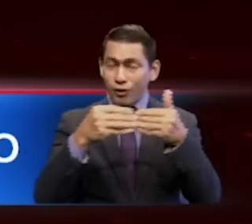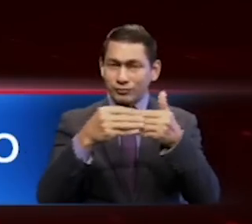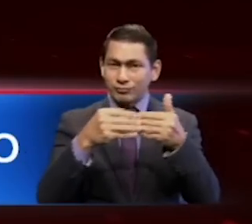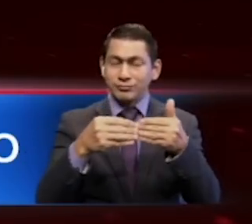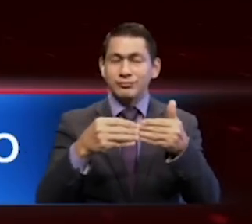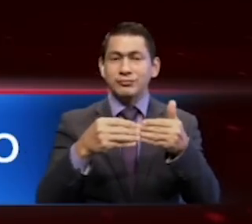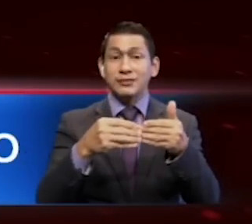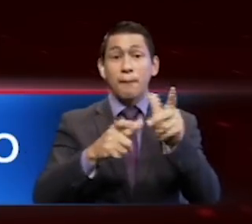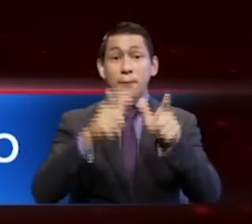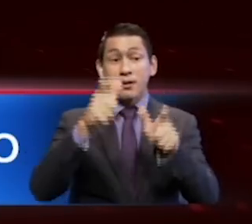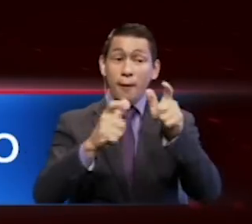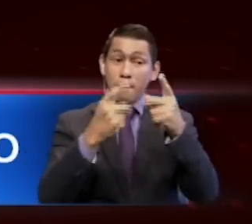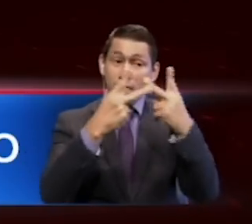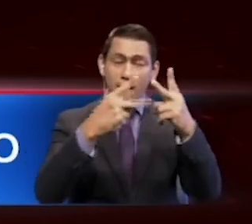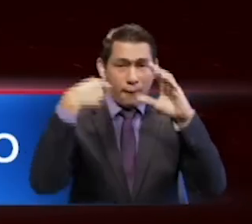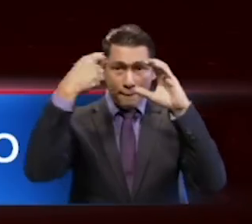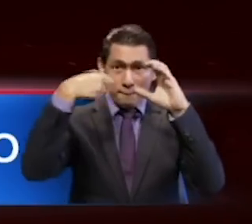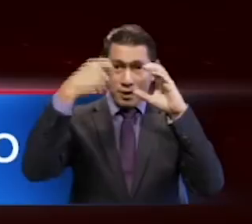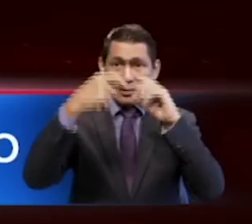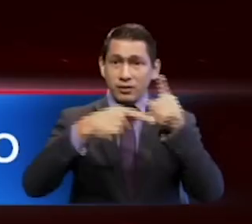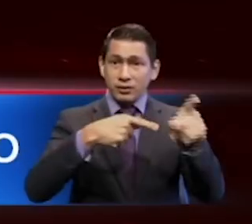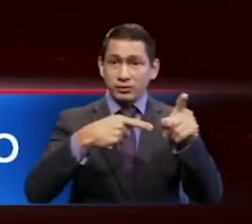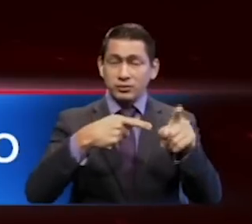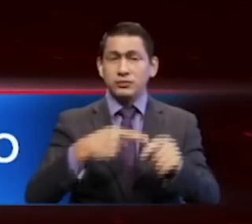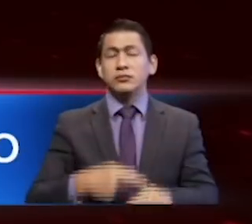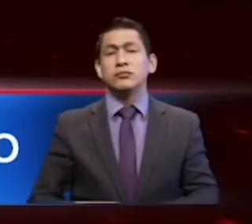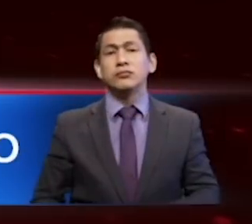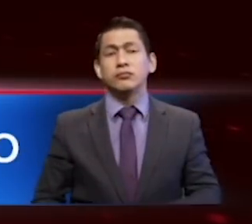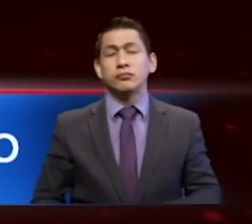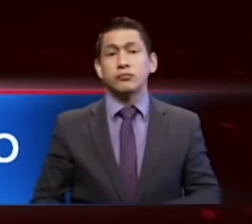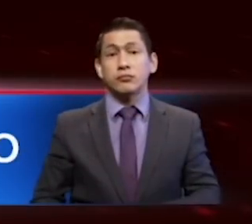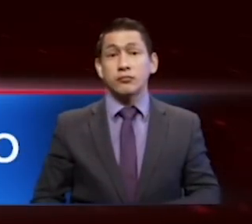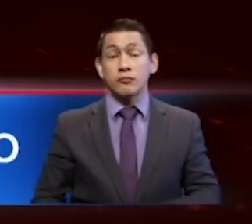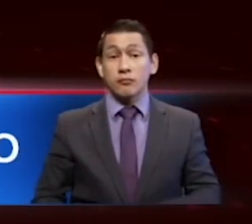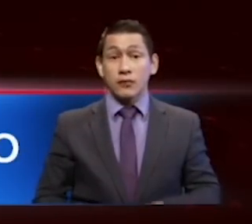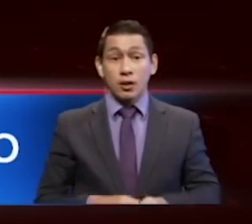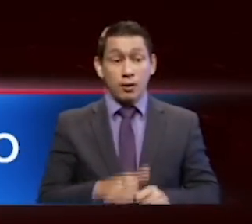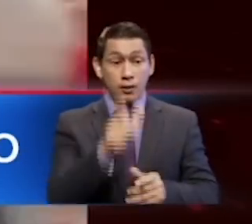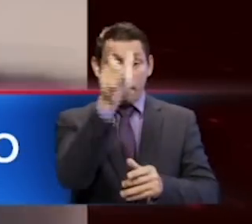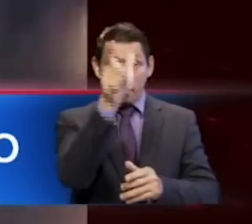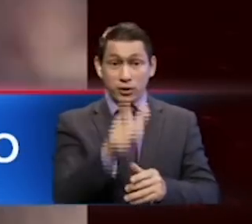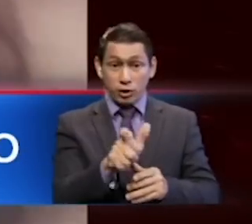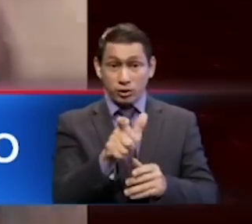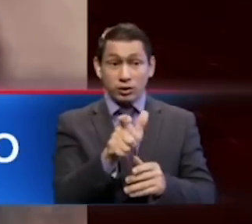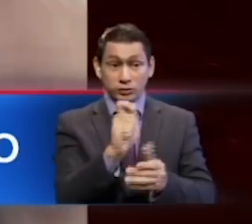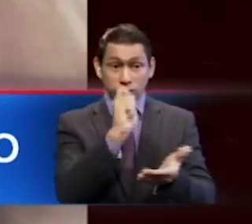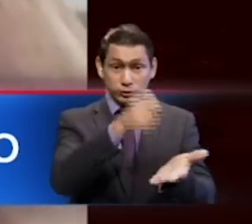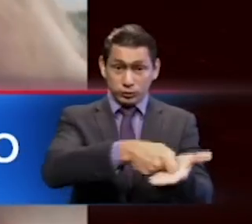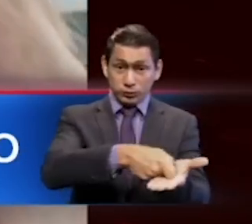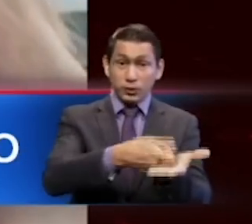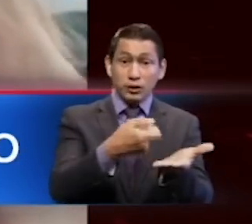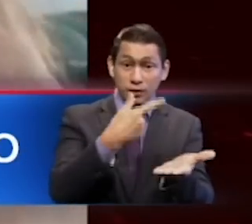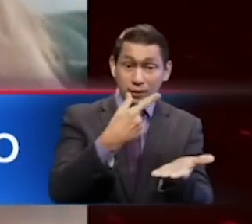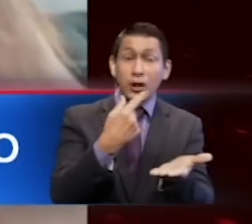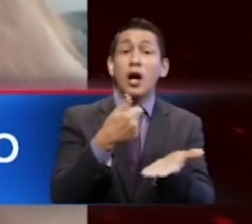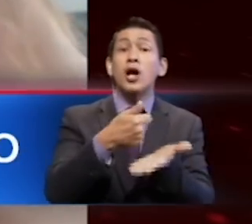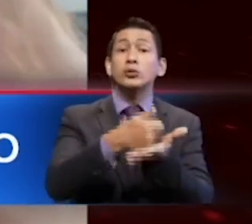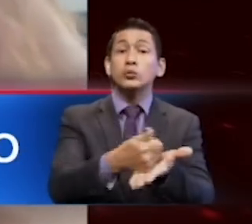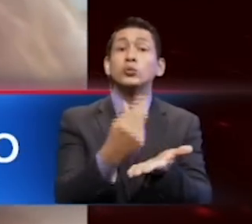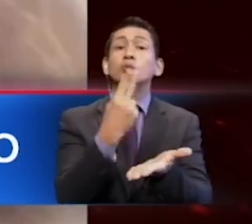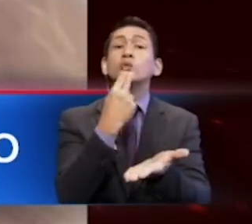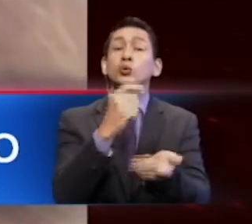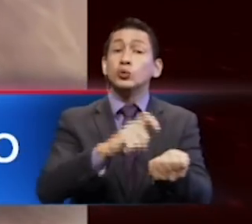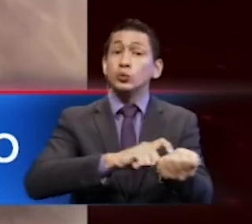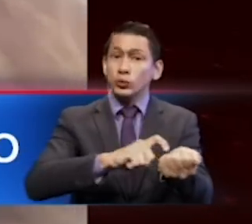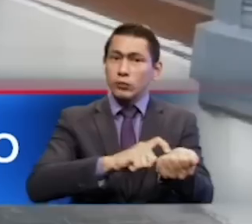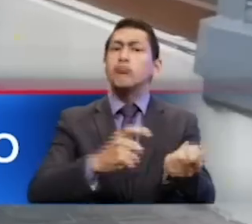que peligrosamente se está utilizando para bajar de peso. Habrá gente que pueda inyectárselo, habrá gente que no. Incluso en la red social se advierte que puede